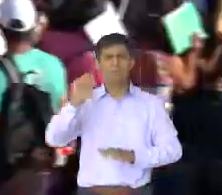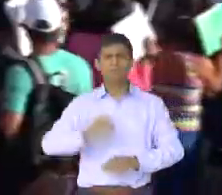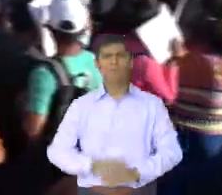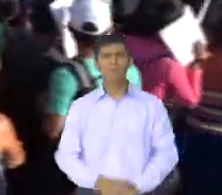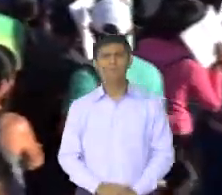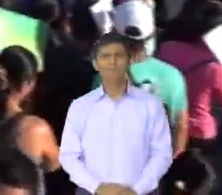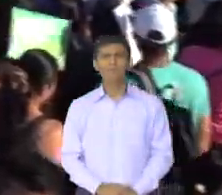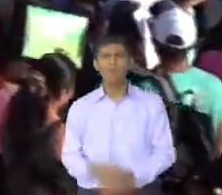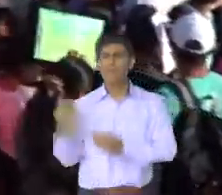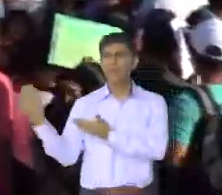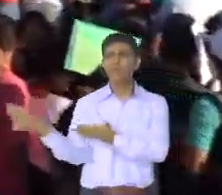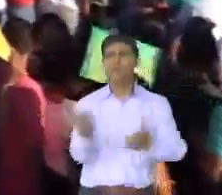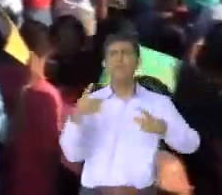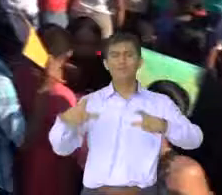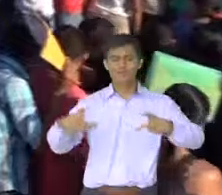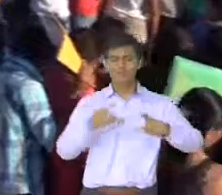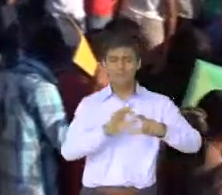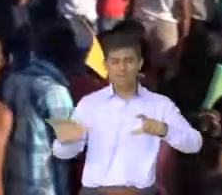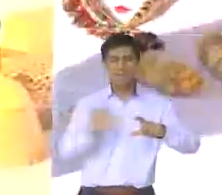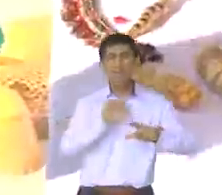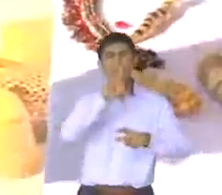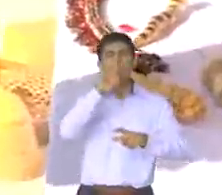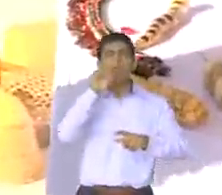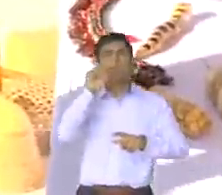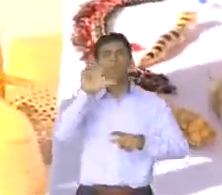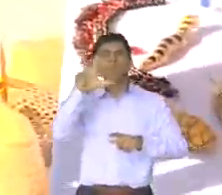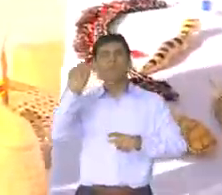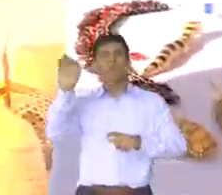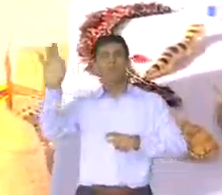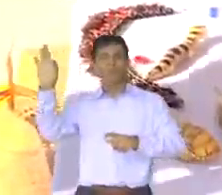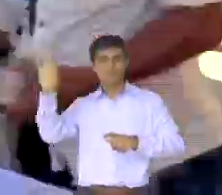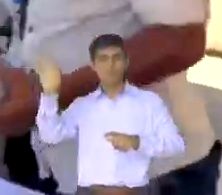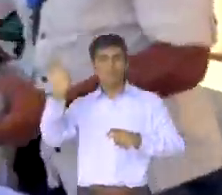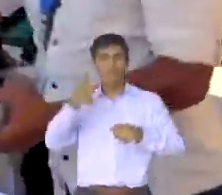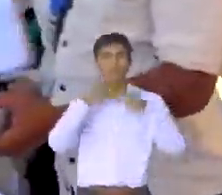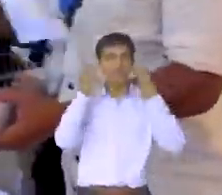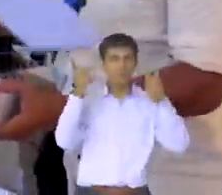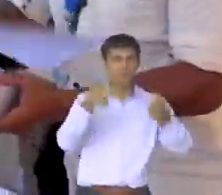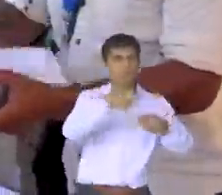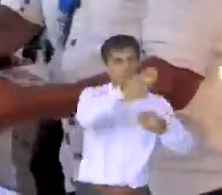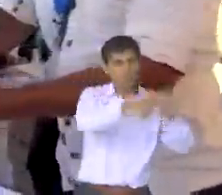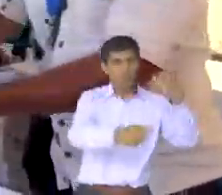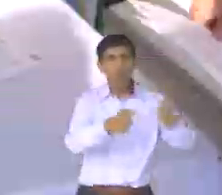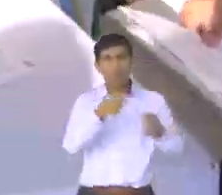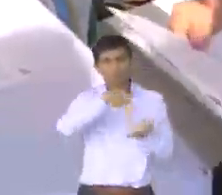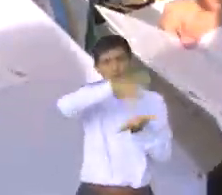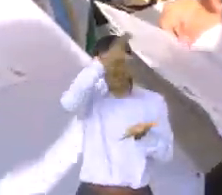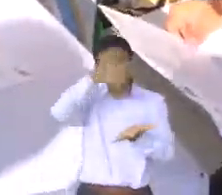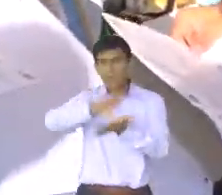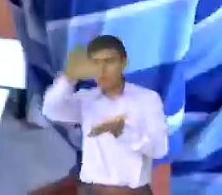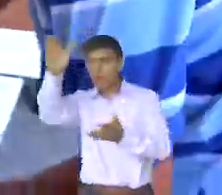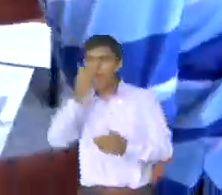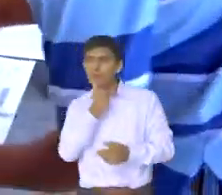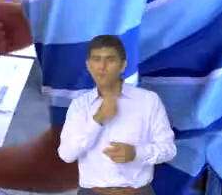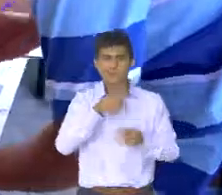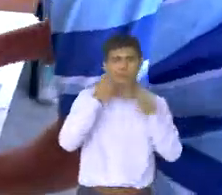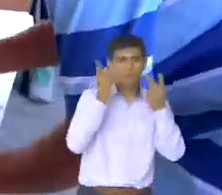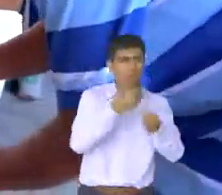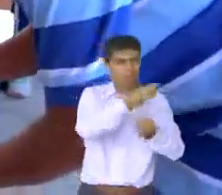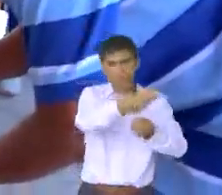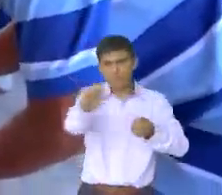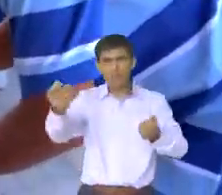merecemos. Entregamos 1.309 tablets a jóvenes de los colegios fiscales y fiscomisionales que se graduaron en el periodo